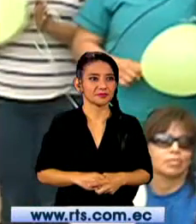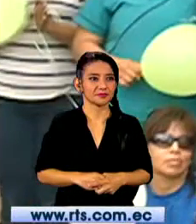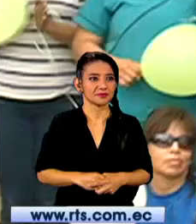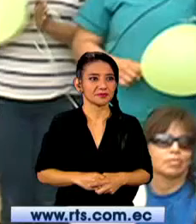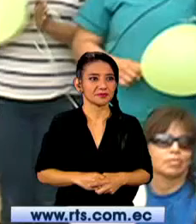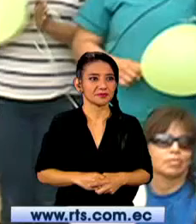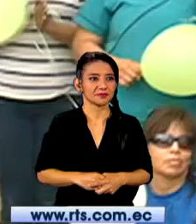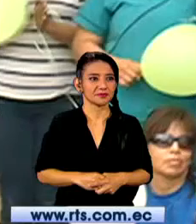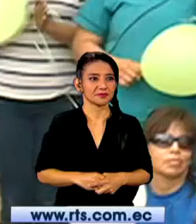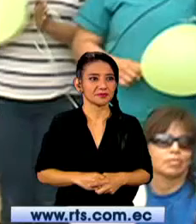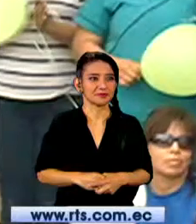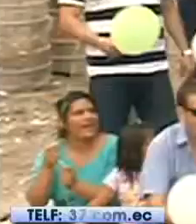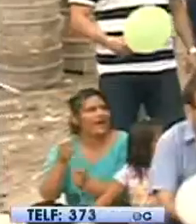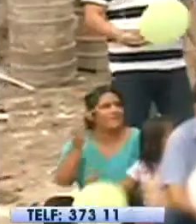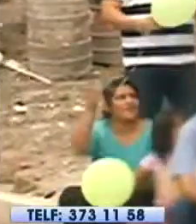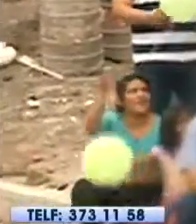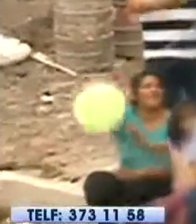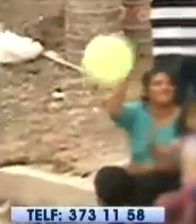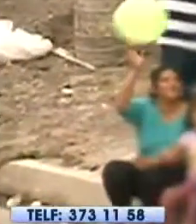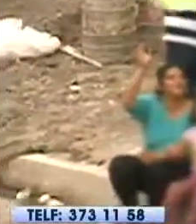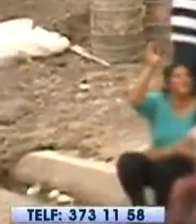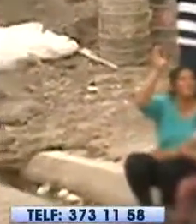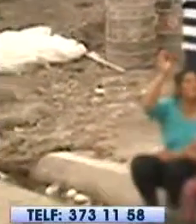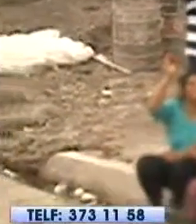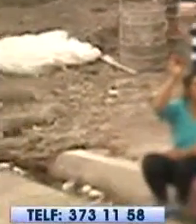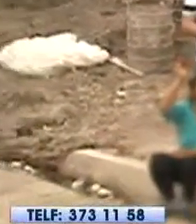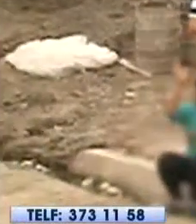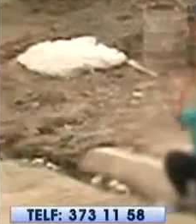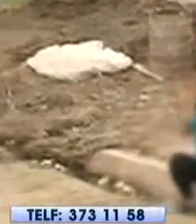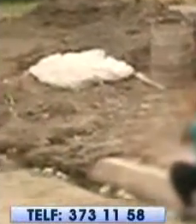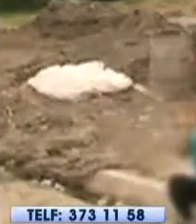Quito informó Andrea Urbe.